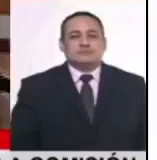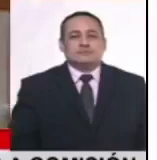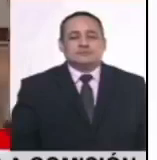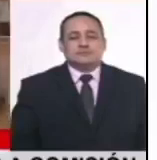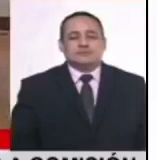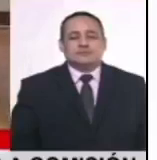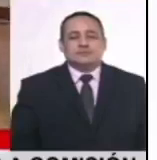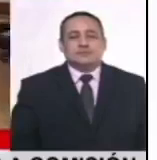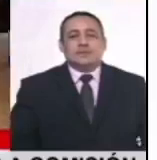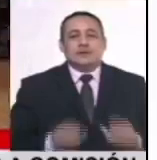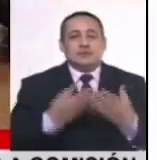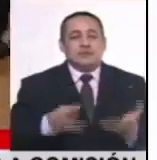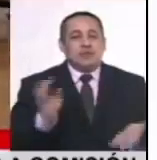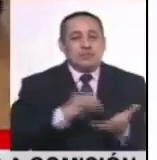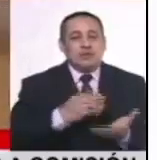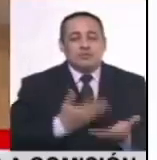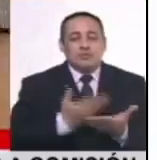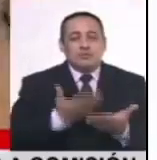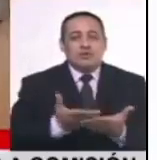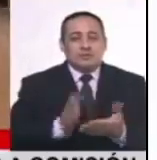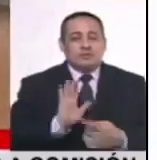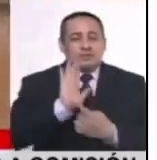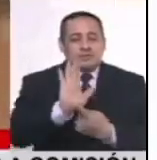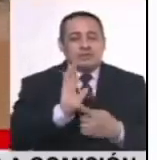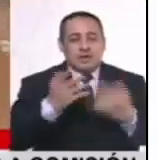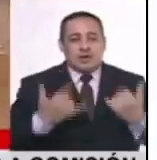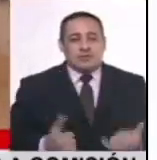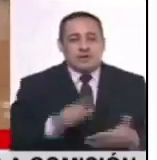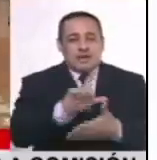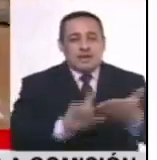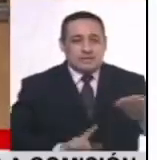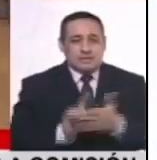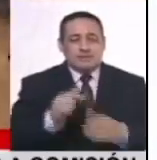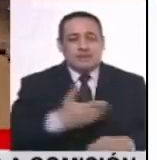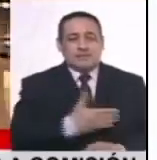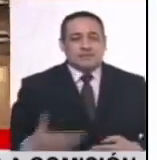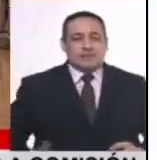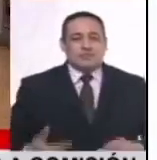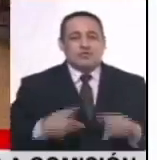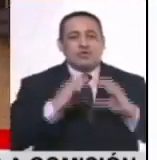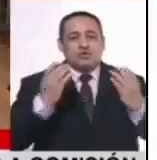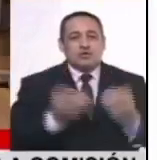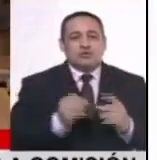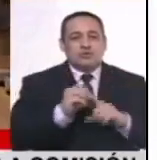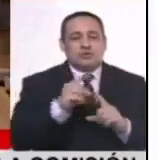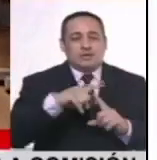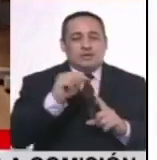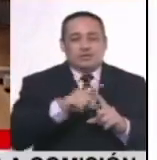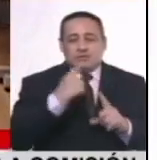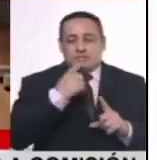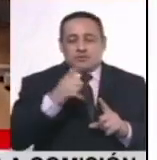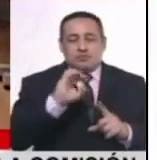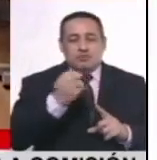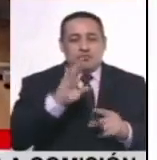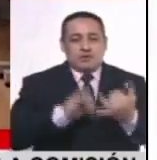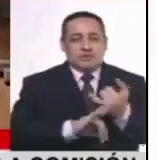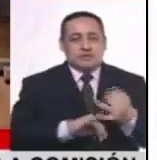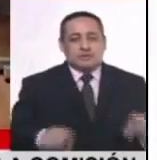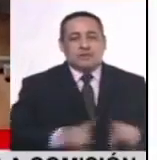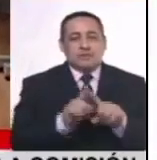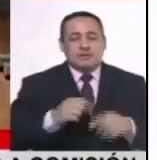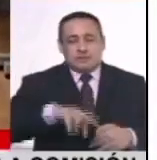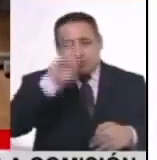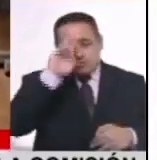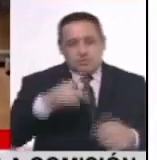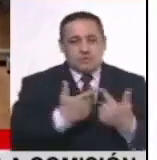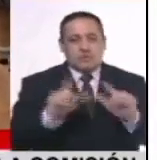Bueno, no habiendo más propuestas, ha sido presentada la lista presidida por el congresista segundo Toribio Montalvo Cubas, de Perú